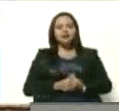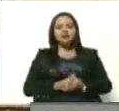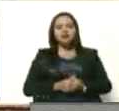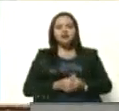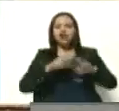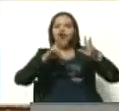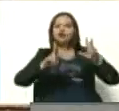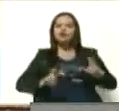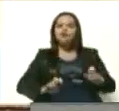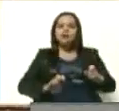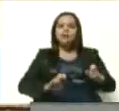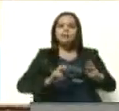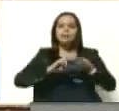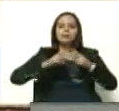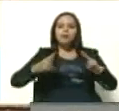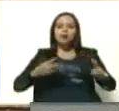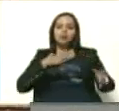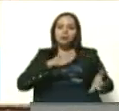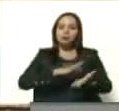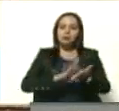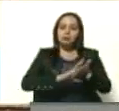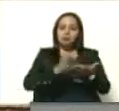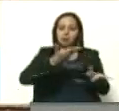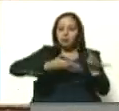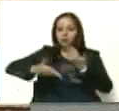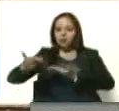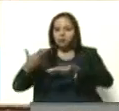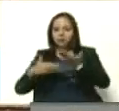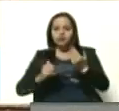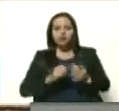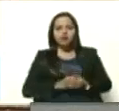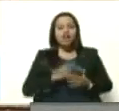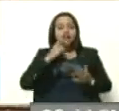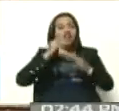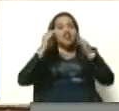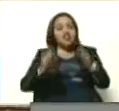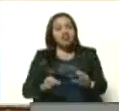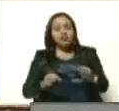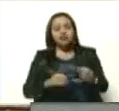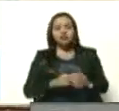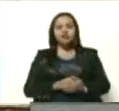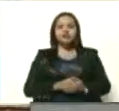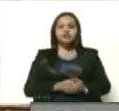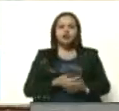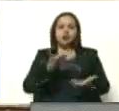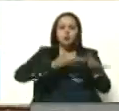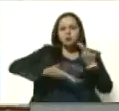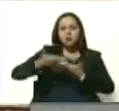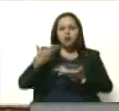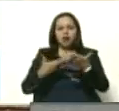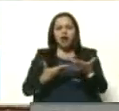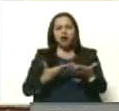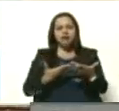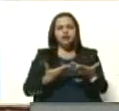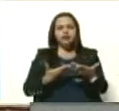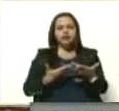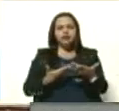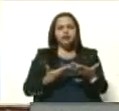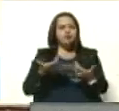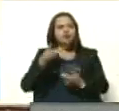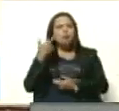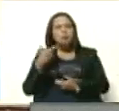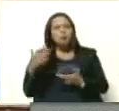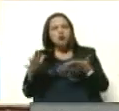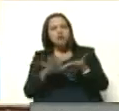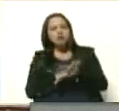una nueva prosperidad, de una prosperidad real, de una prosperidad basada